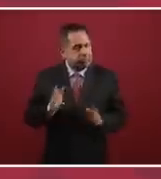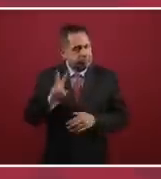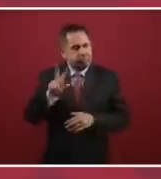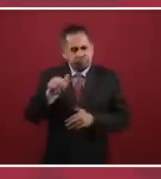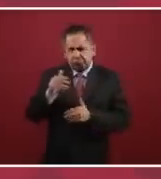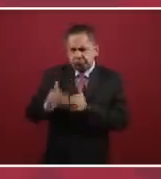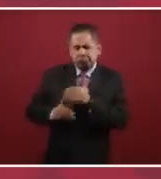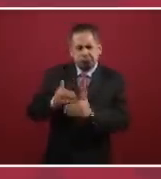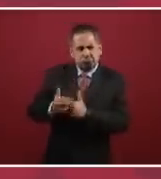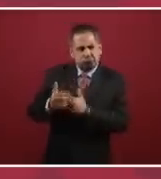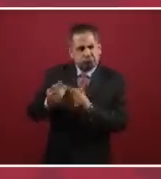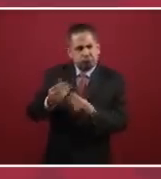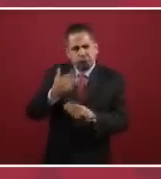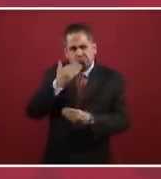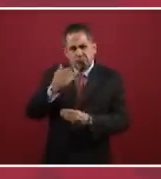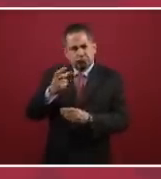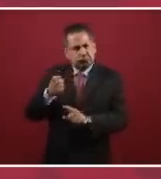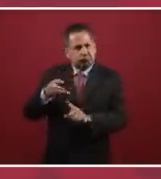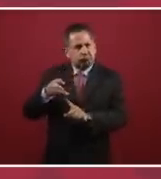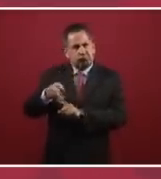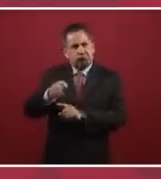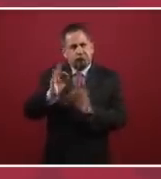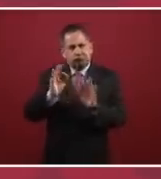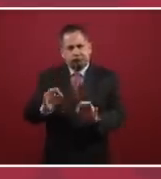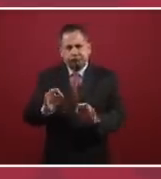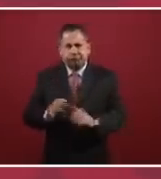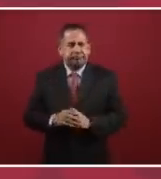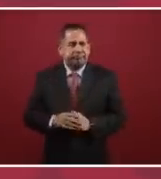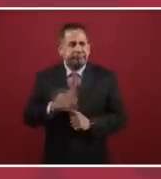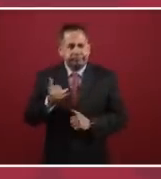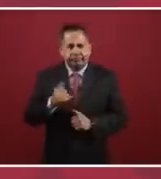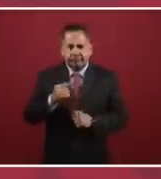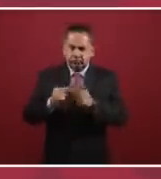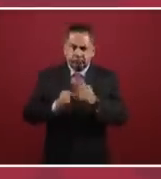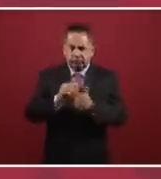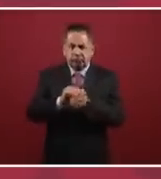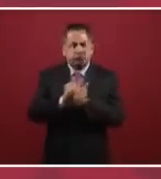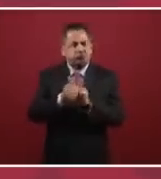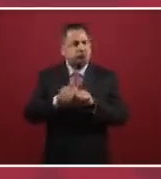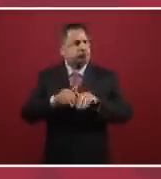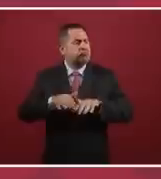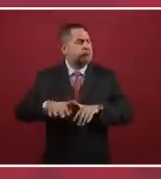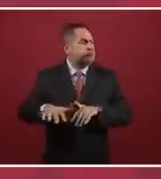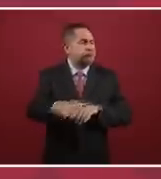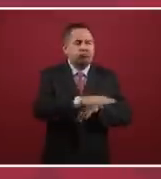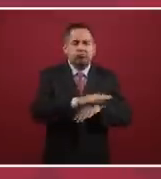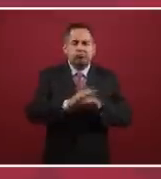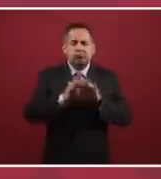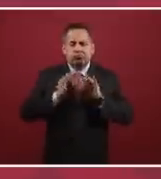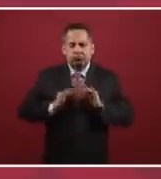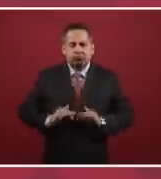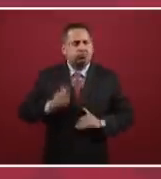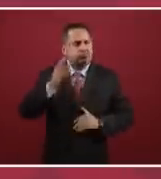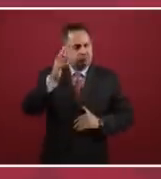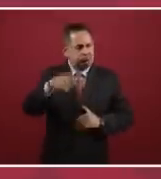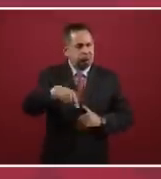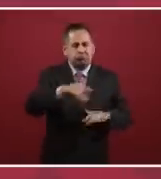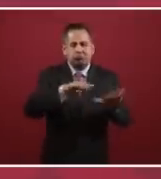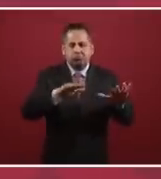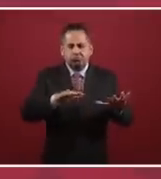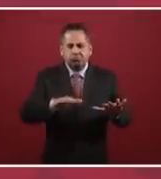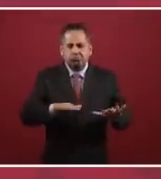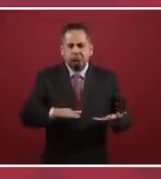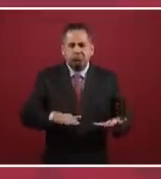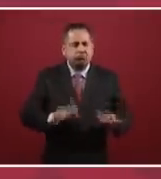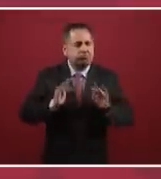mucho, mucho, mucho en ese sentido y eso va a ir serenando cada vez más al